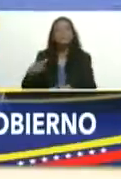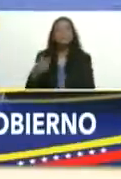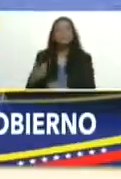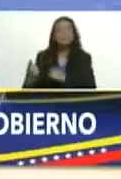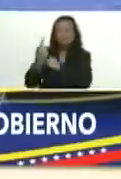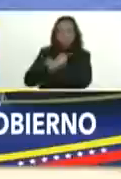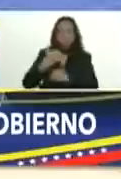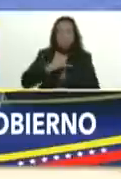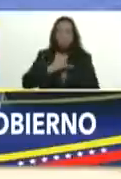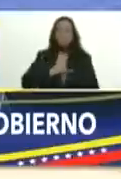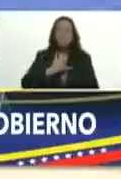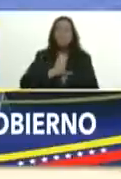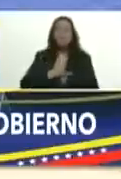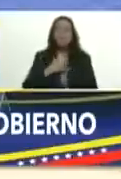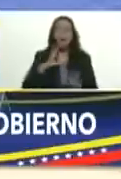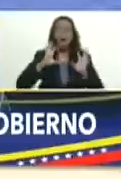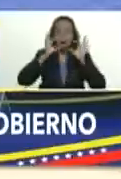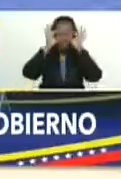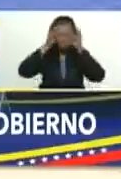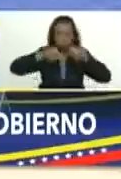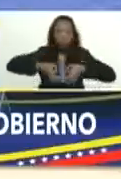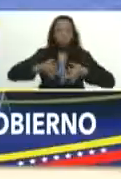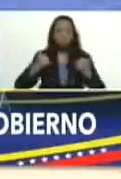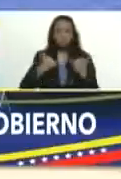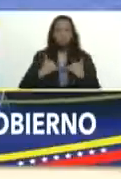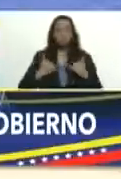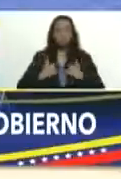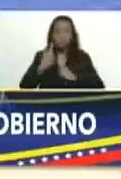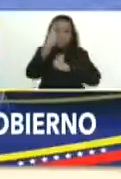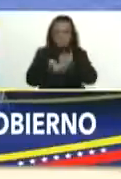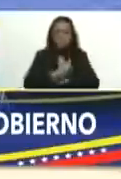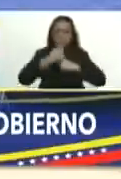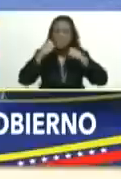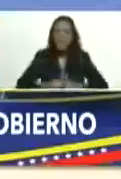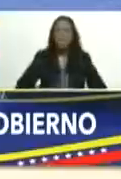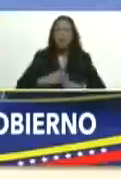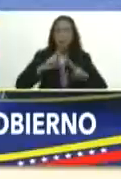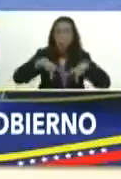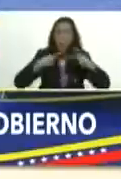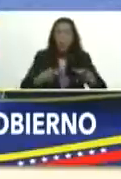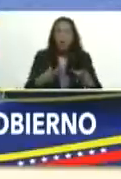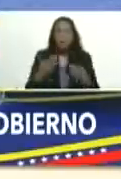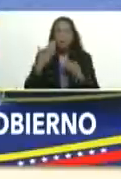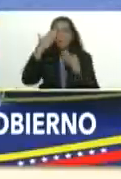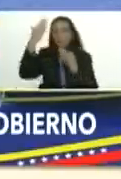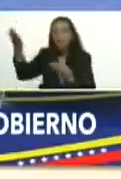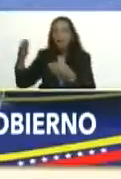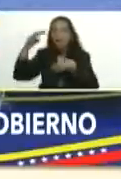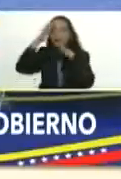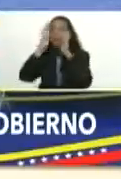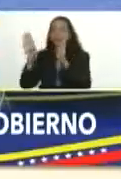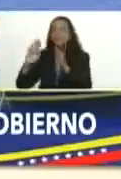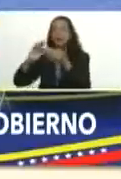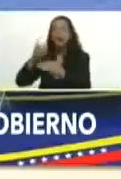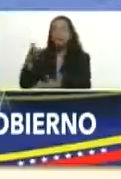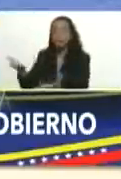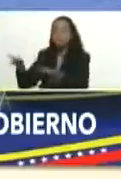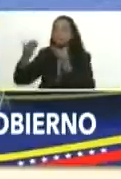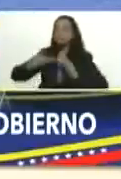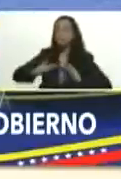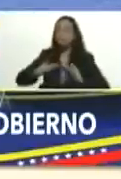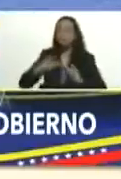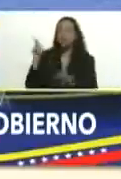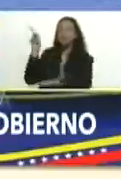obligarnos, autoexigirnos en la construcción de algo nuevo que le dé la palabra, que le